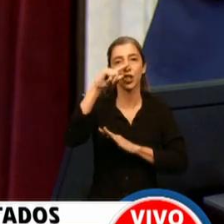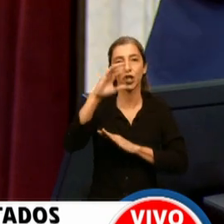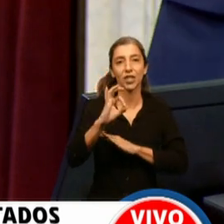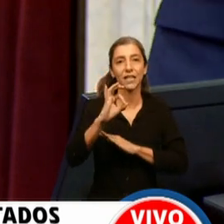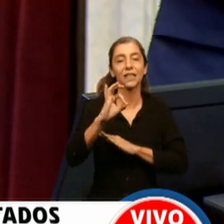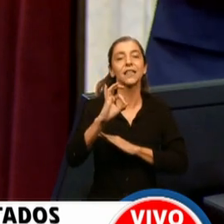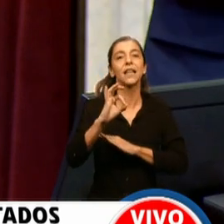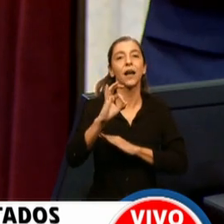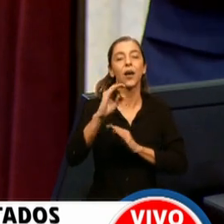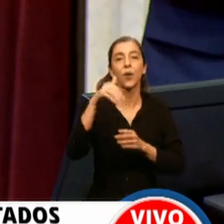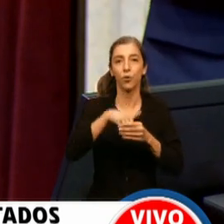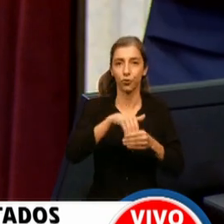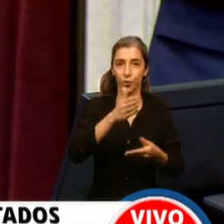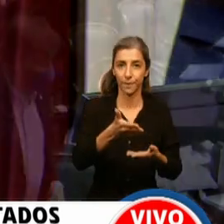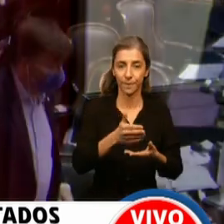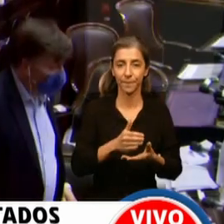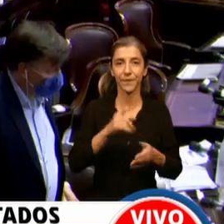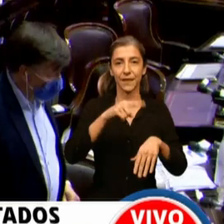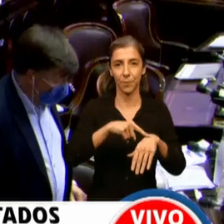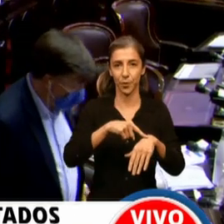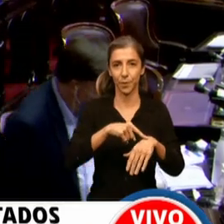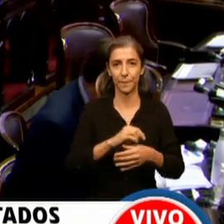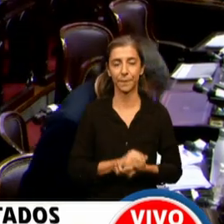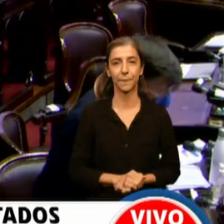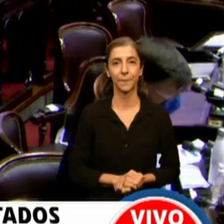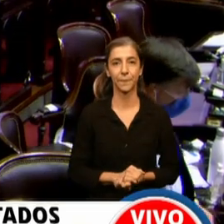voto tiempo